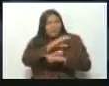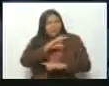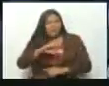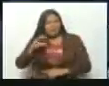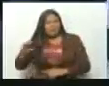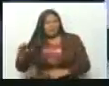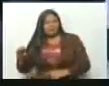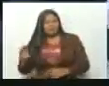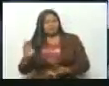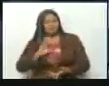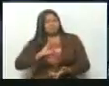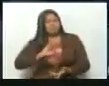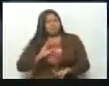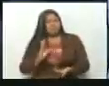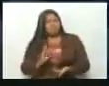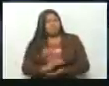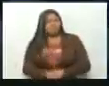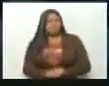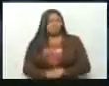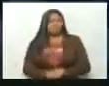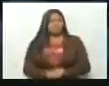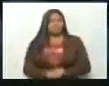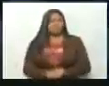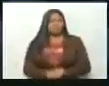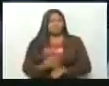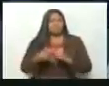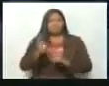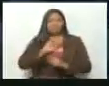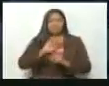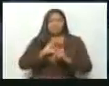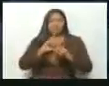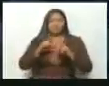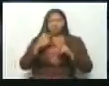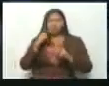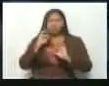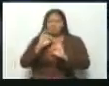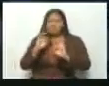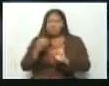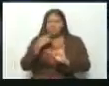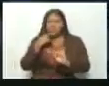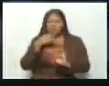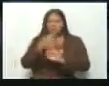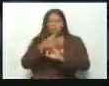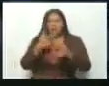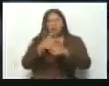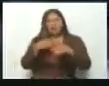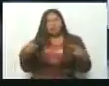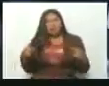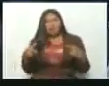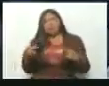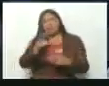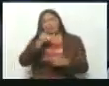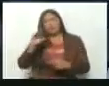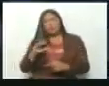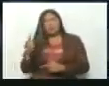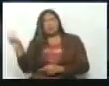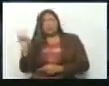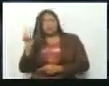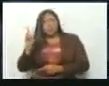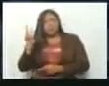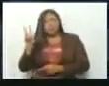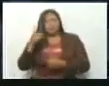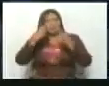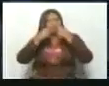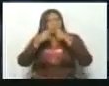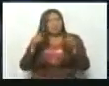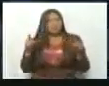es un Caribe anglosajón, con el mismo lenguaje con que tú puedes abordar al Caribe venezolano. Entonces,